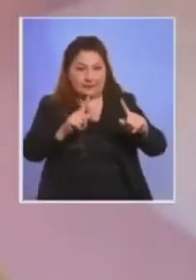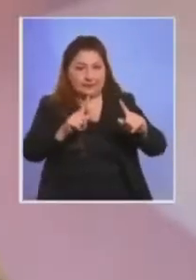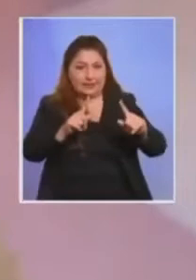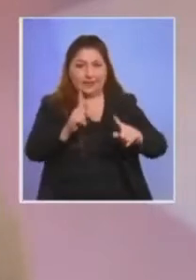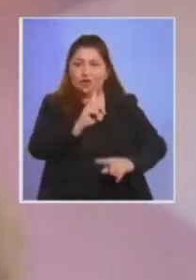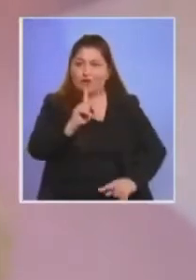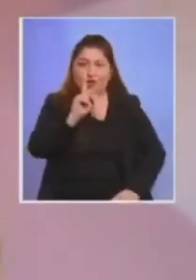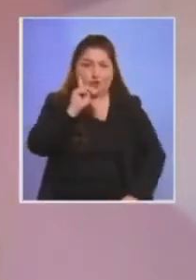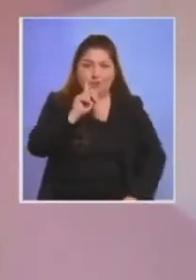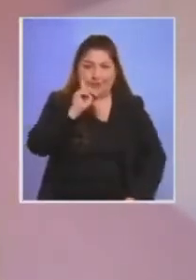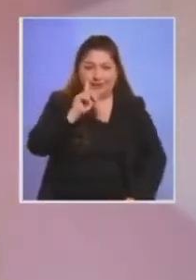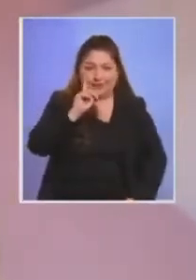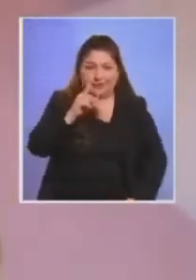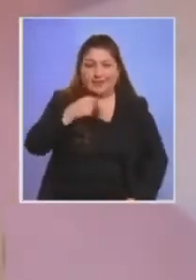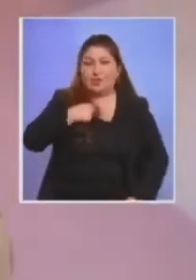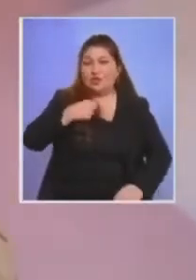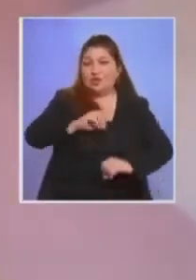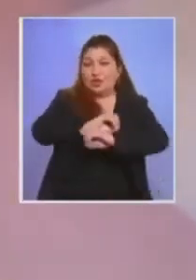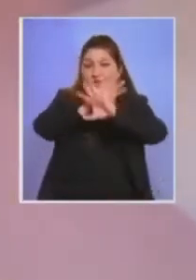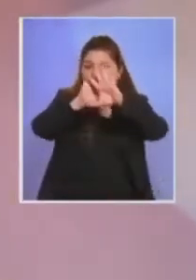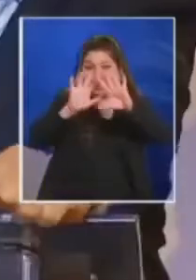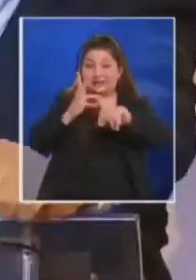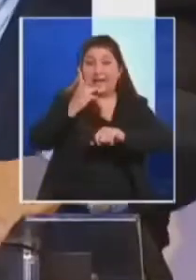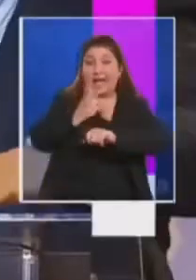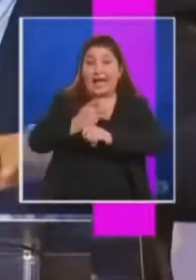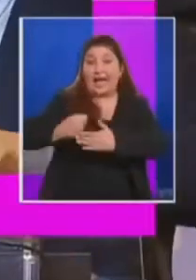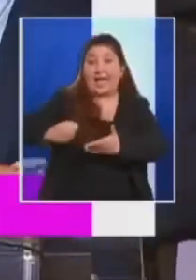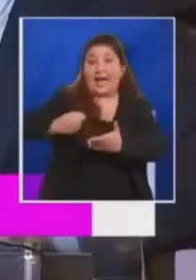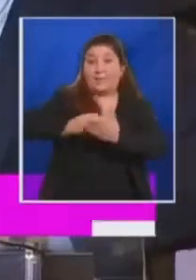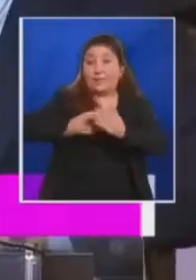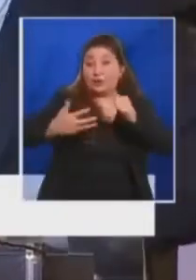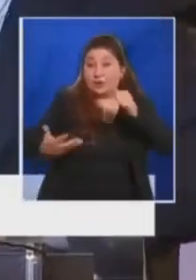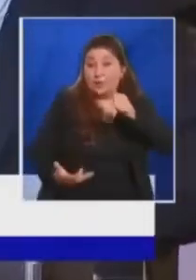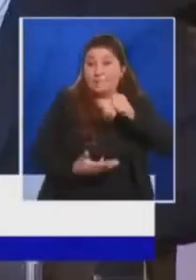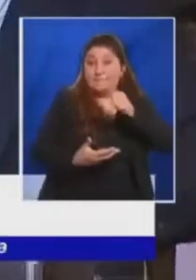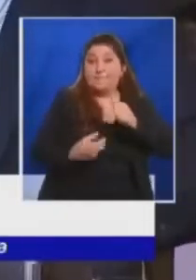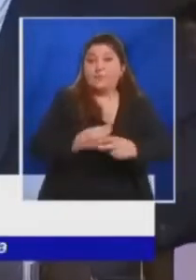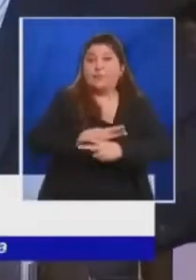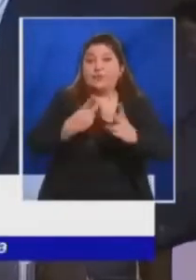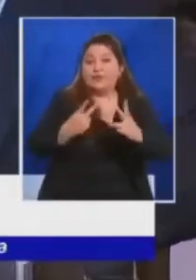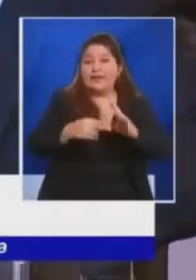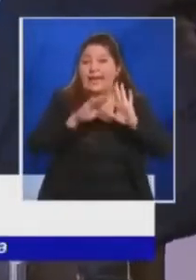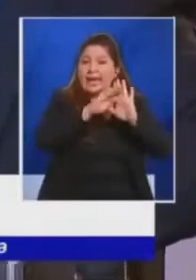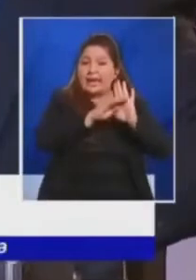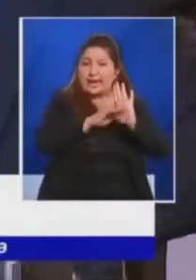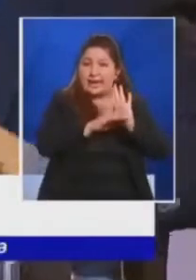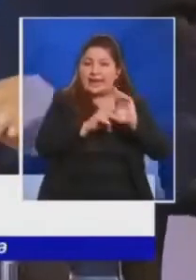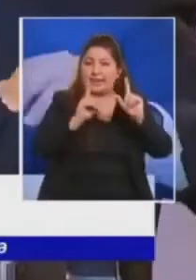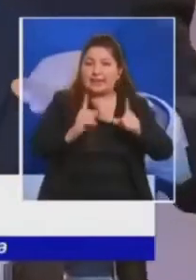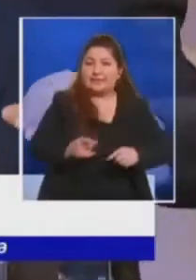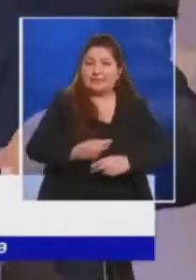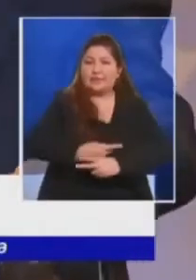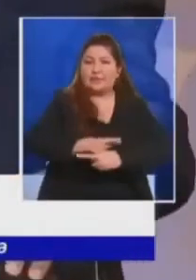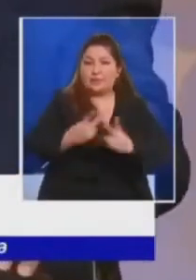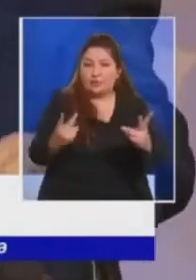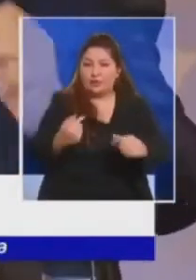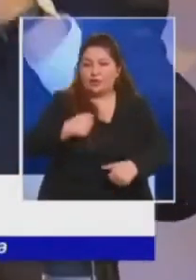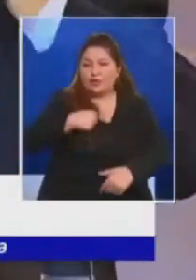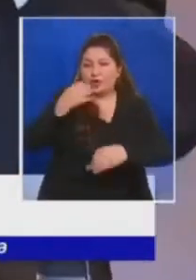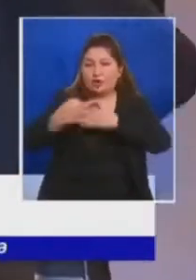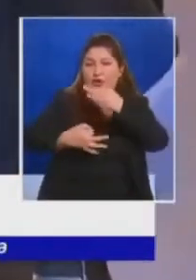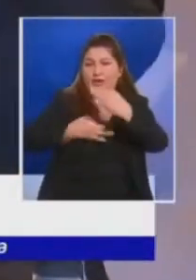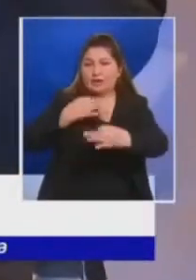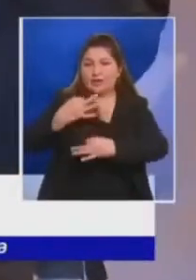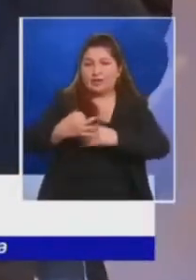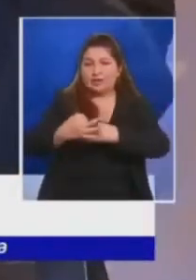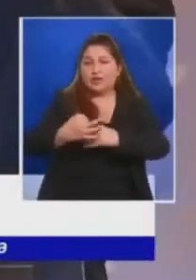convicción de que donde exista aporte público, las reglas tienen que ser públicas y así lo he señalado permanentemente y así además se señala en